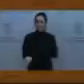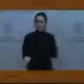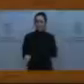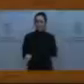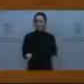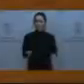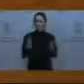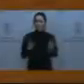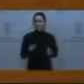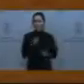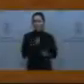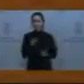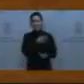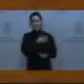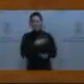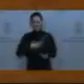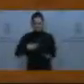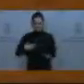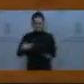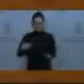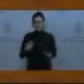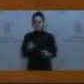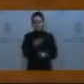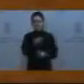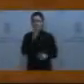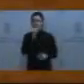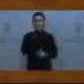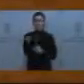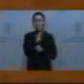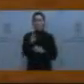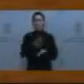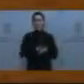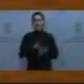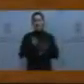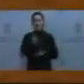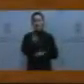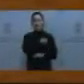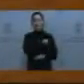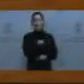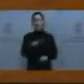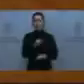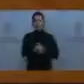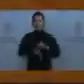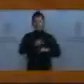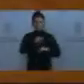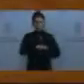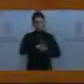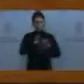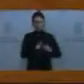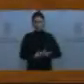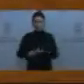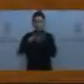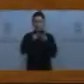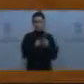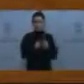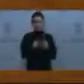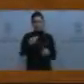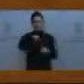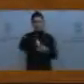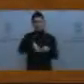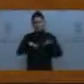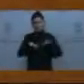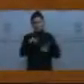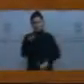Grupo Parlamentario Popular, conseguir los mejores resultados para nuestra región, de acuerdo con el cumplimiento de la solidaridad interregional, de la